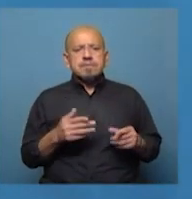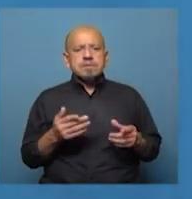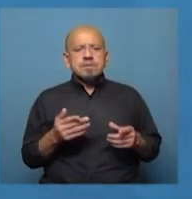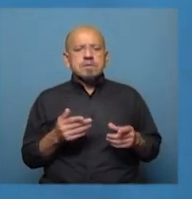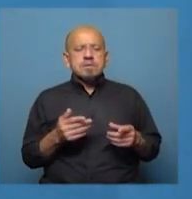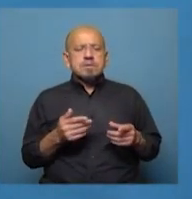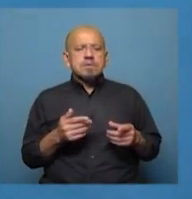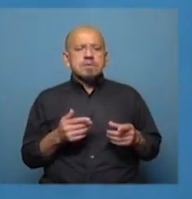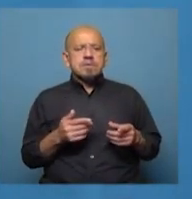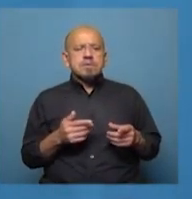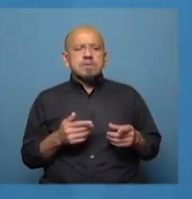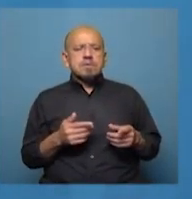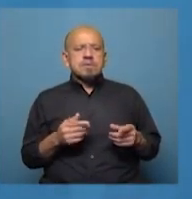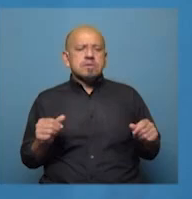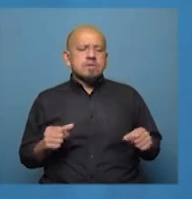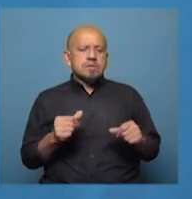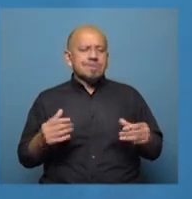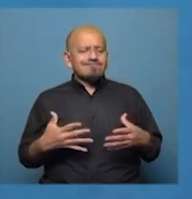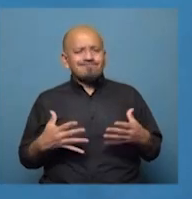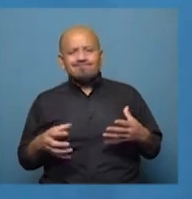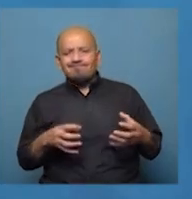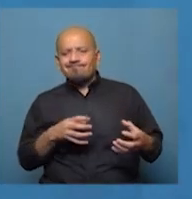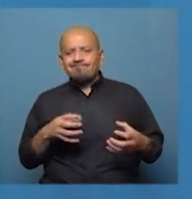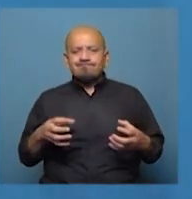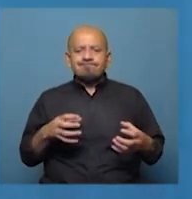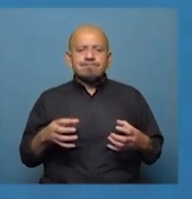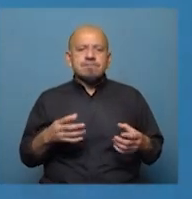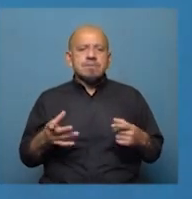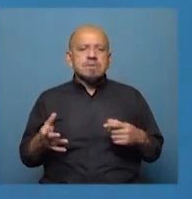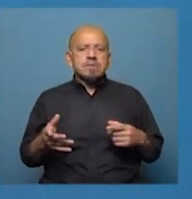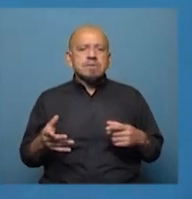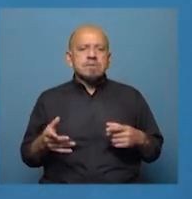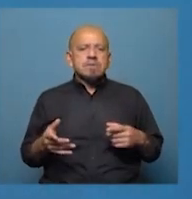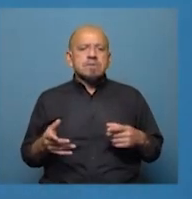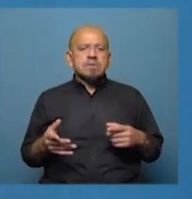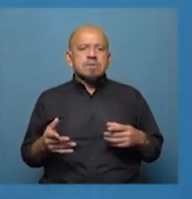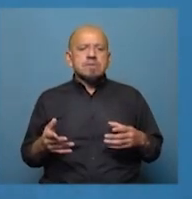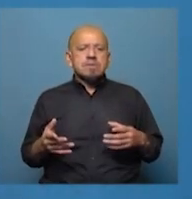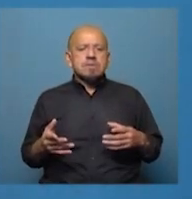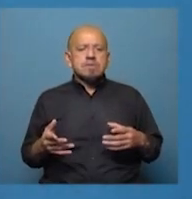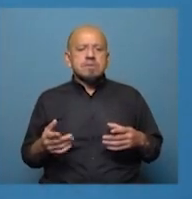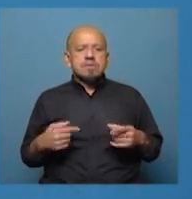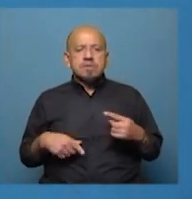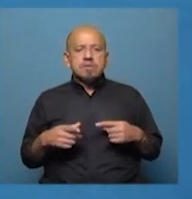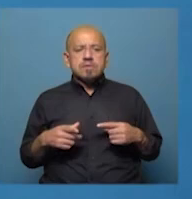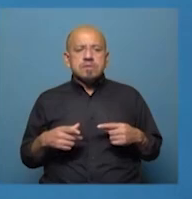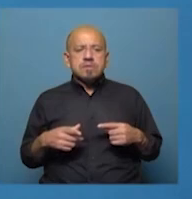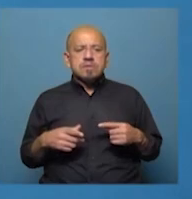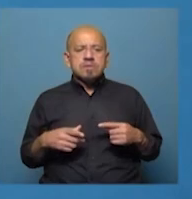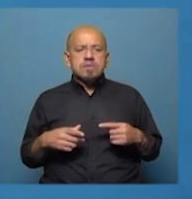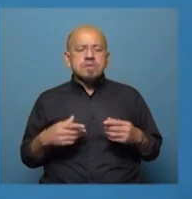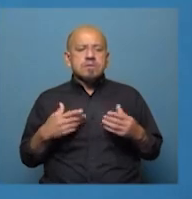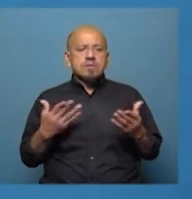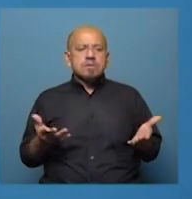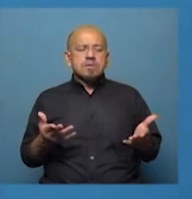este generó una tensión eh innecesaria Eh y además con muy poca